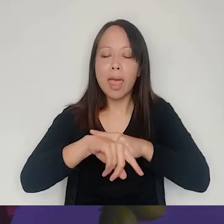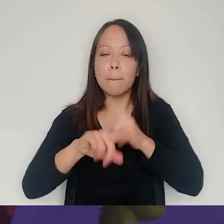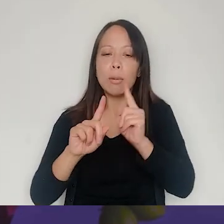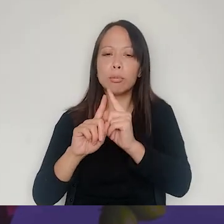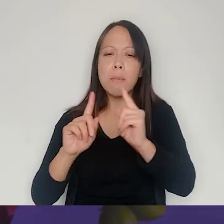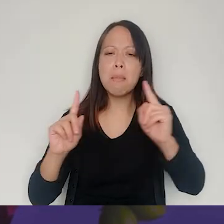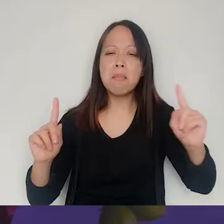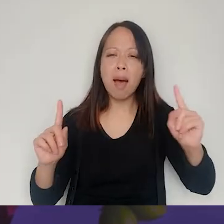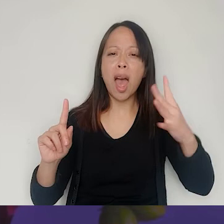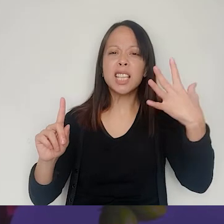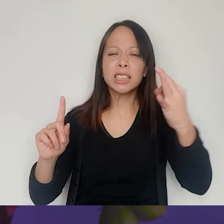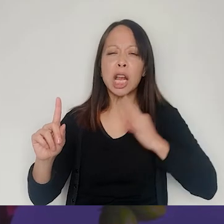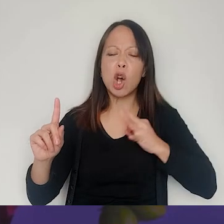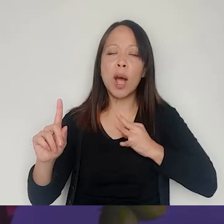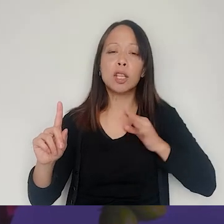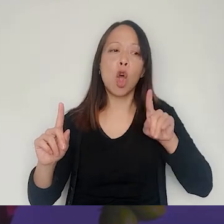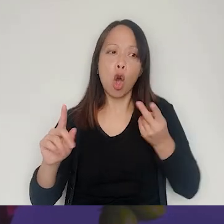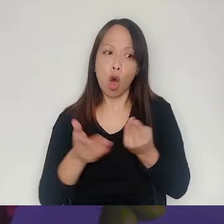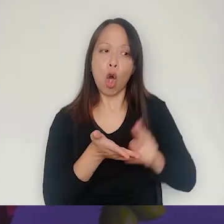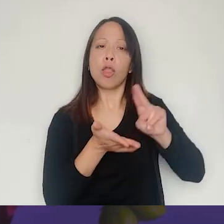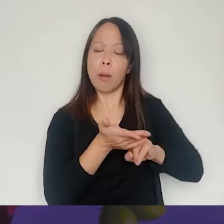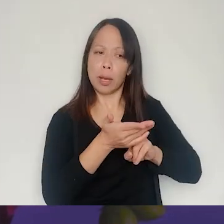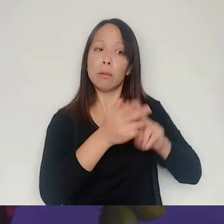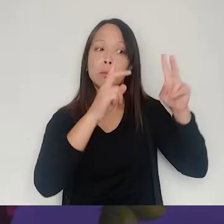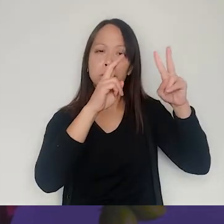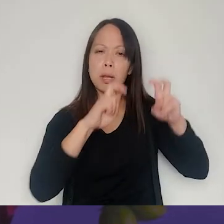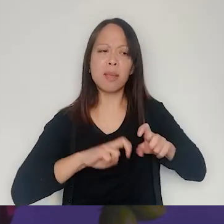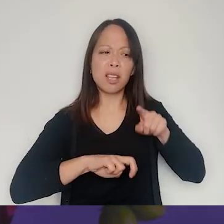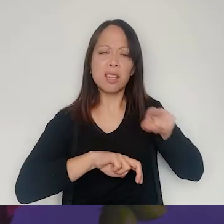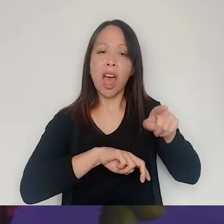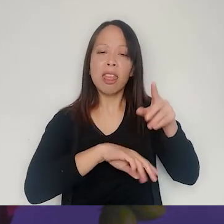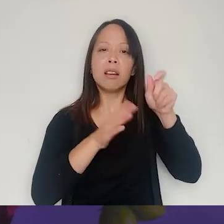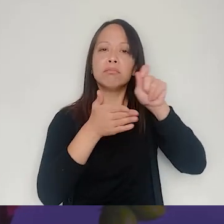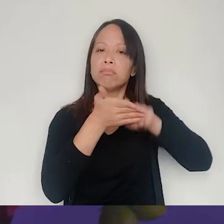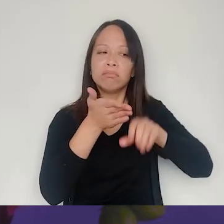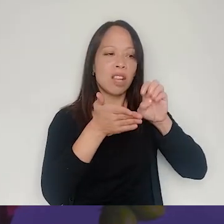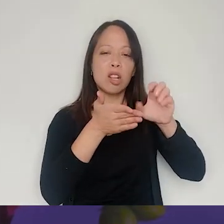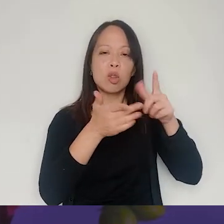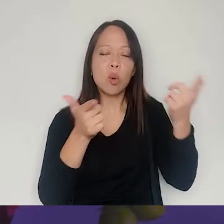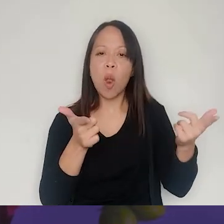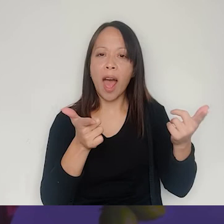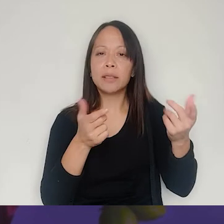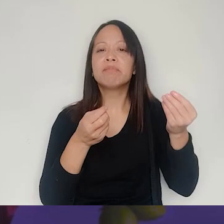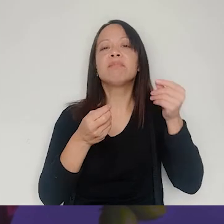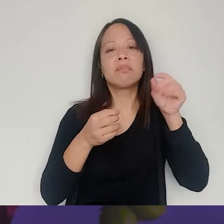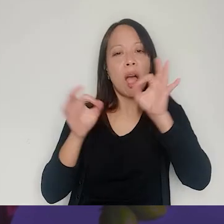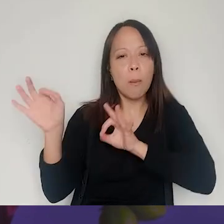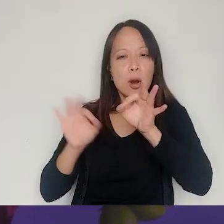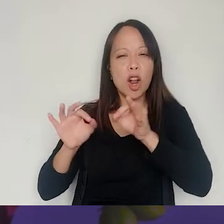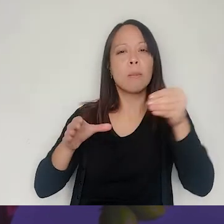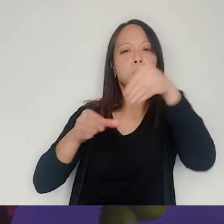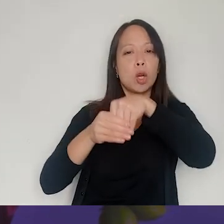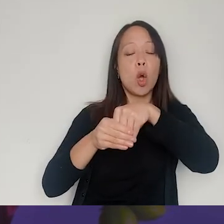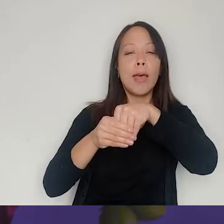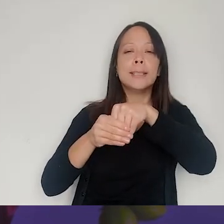la ciencia, vamos a revisar este caso que hace 5 años quedó sin diagnóstico, ¿no? Entonces también queremos un programa que una